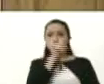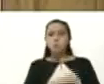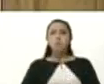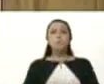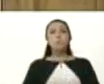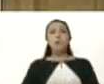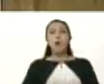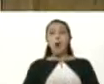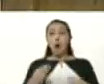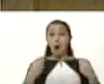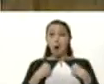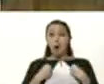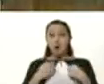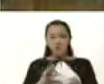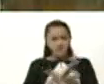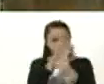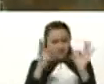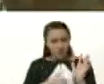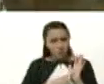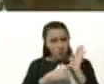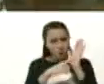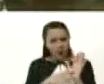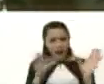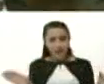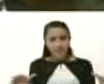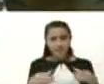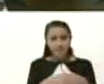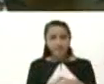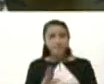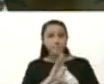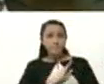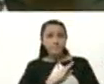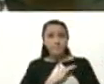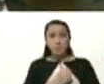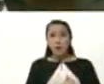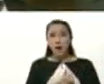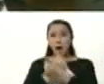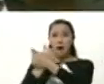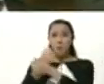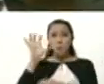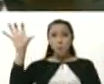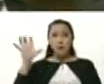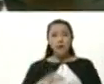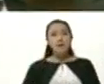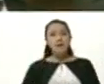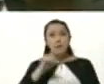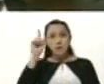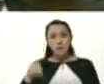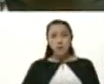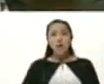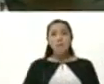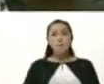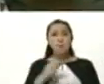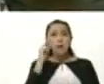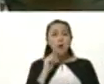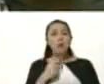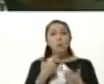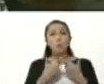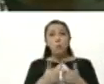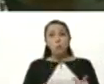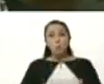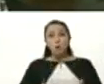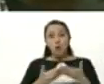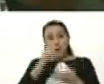vida marcada en Serenata Guayanesa por el amor a la patria, el tributo al libertador Simón Bolívar,